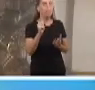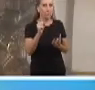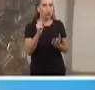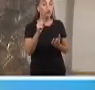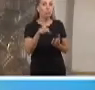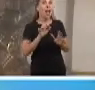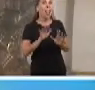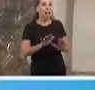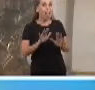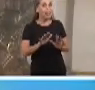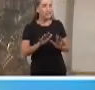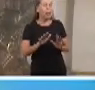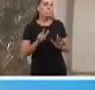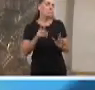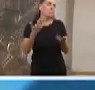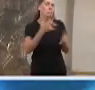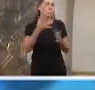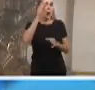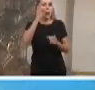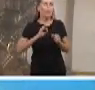internamente esos datos para la economía